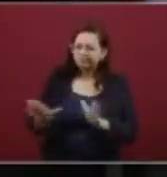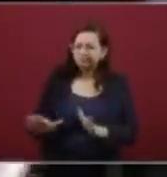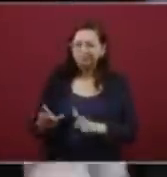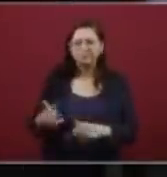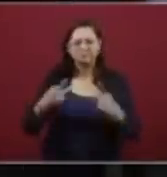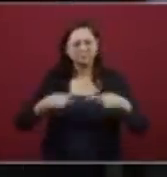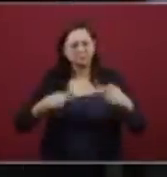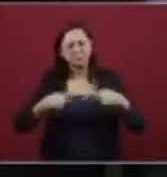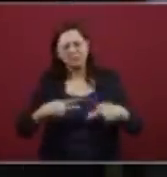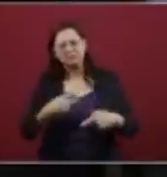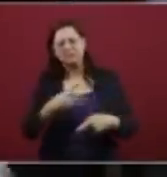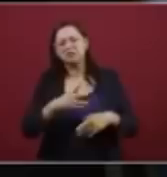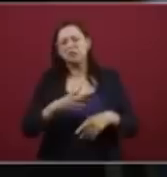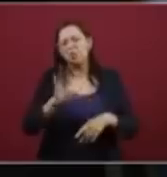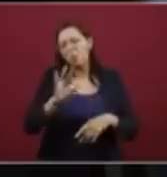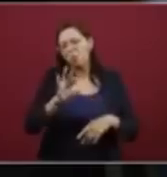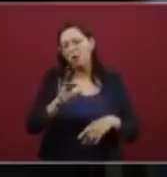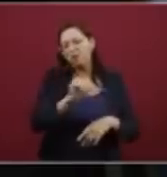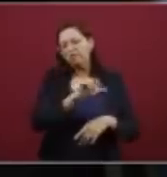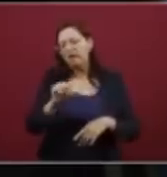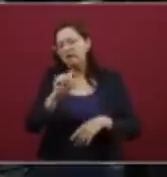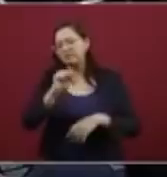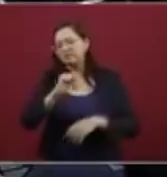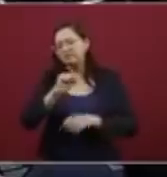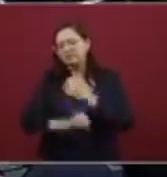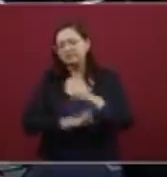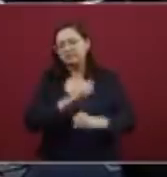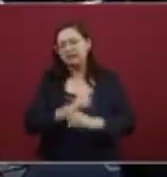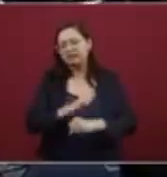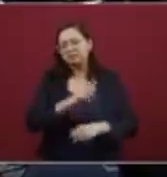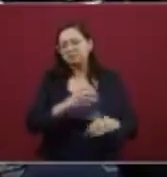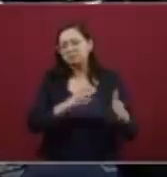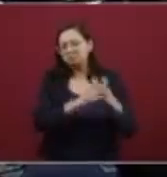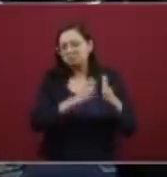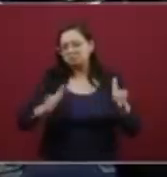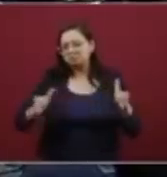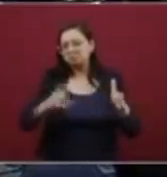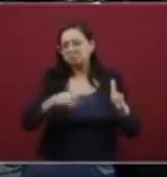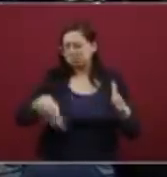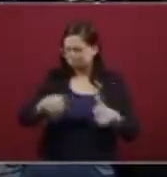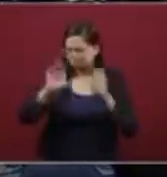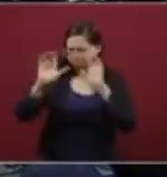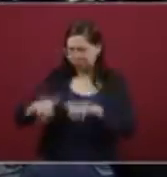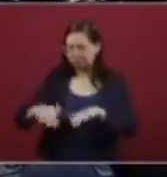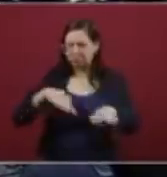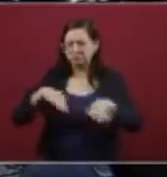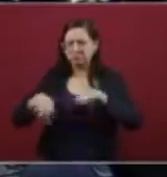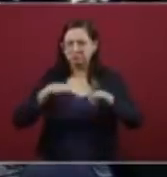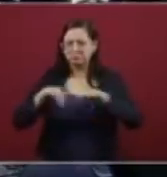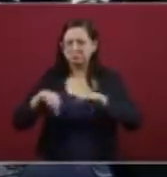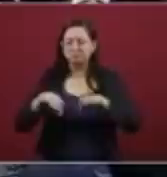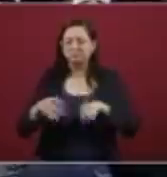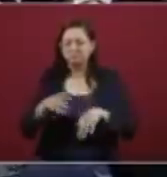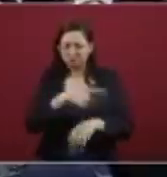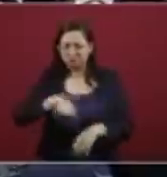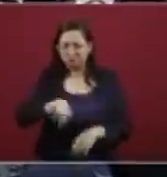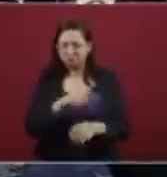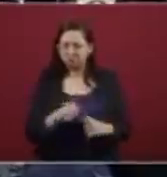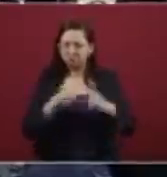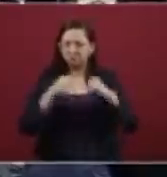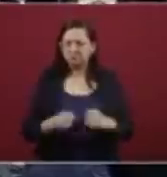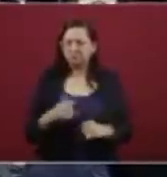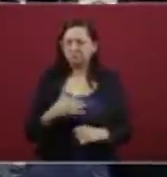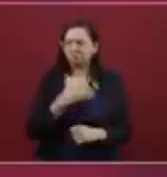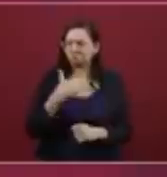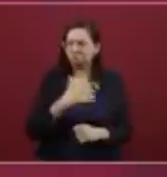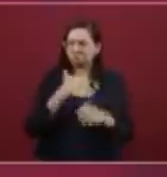personas de entre 40 a 60 años a integrarse al mundo laboral para darles una certeza y una seguridad social?